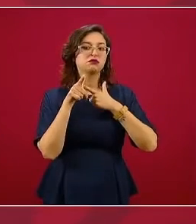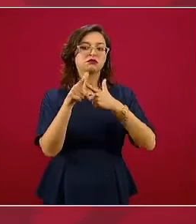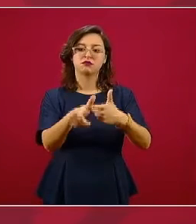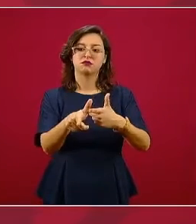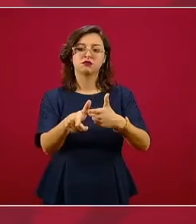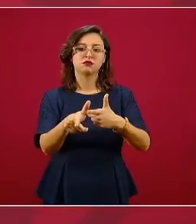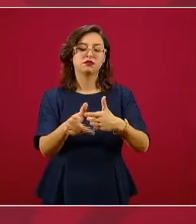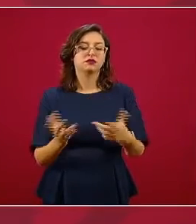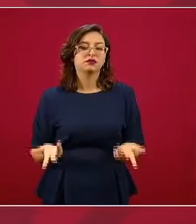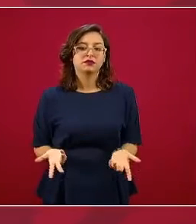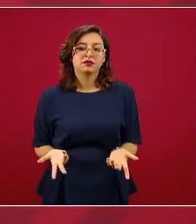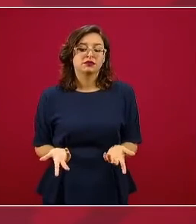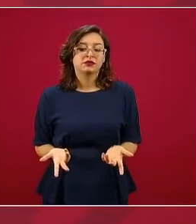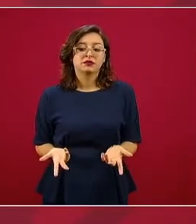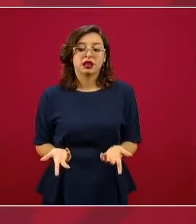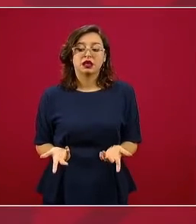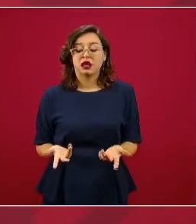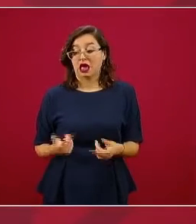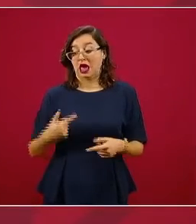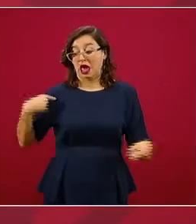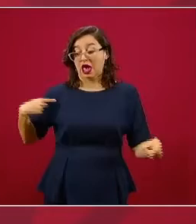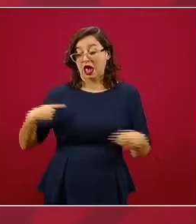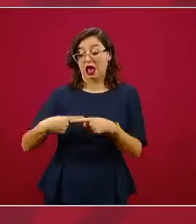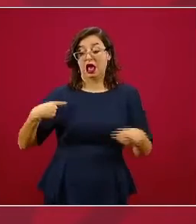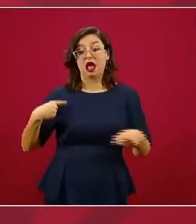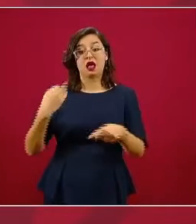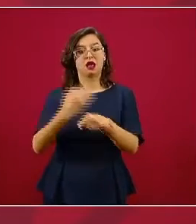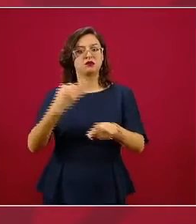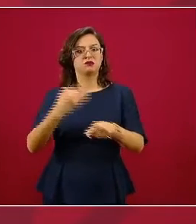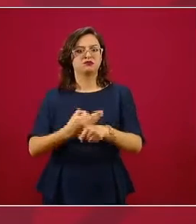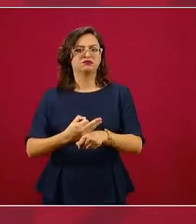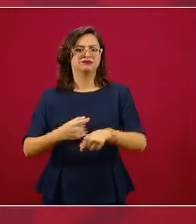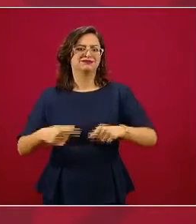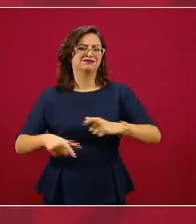en la misma